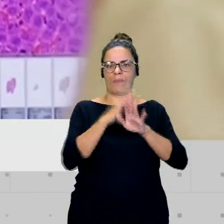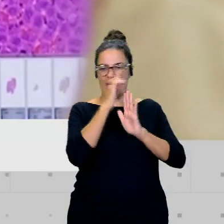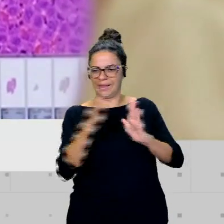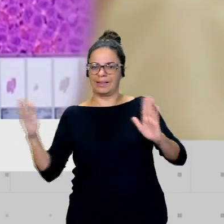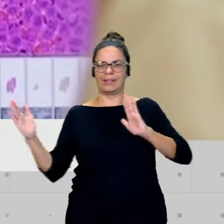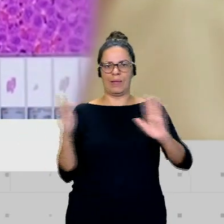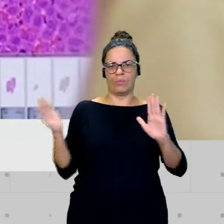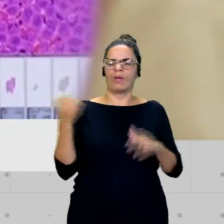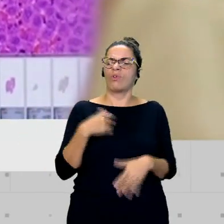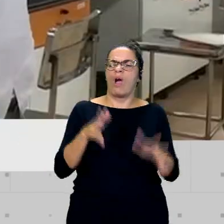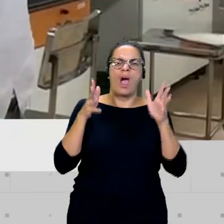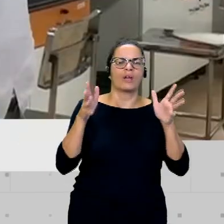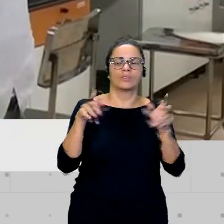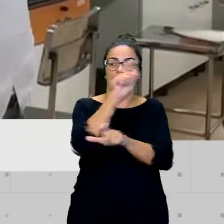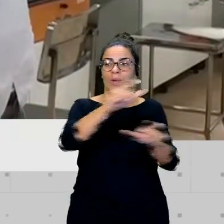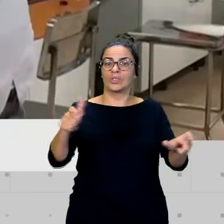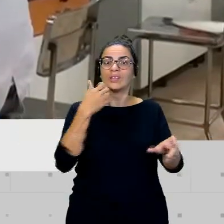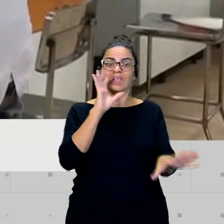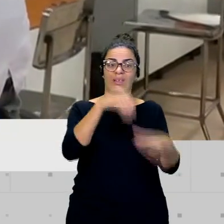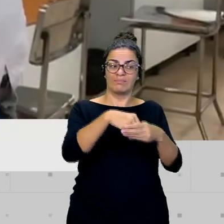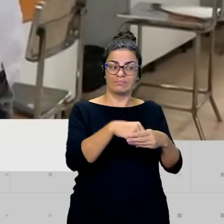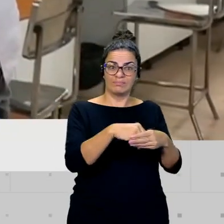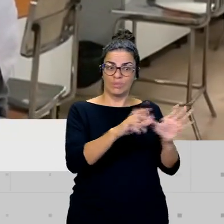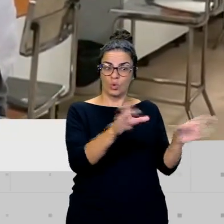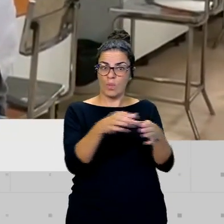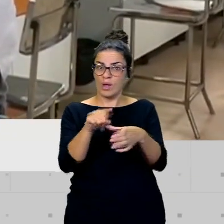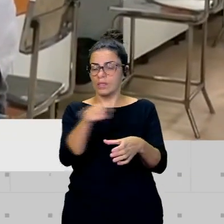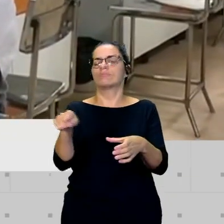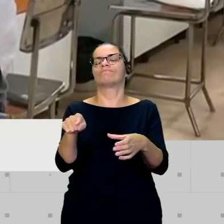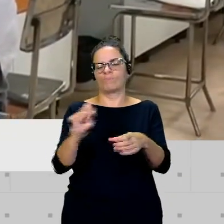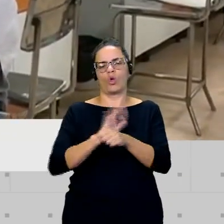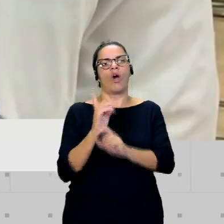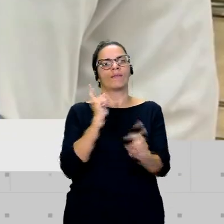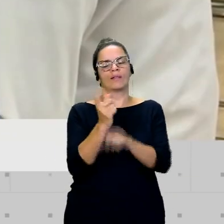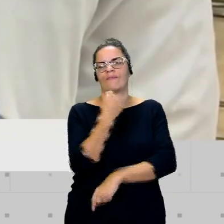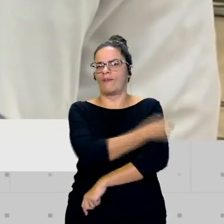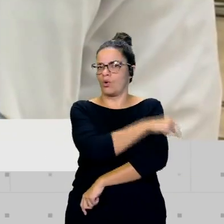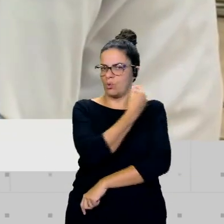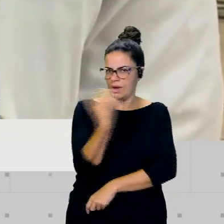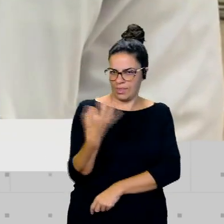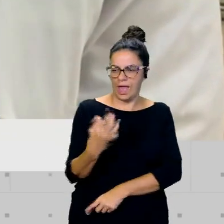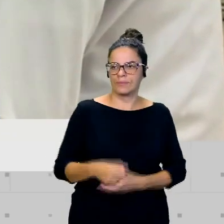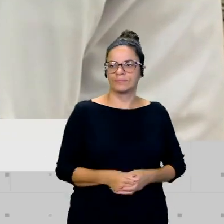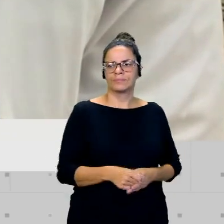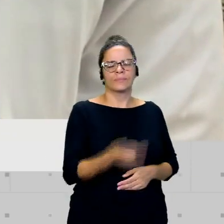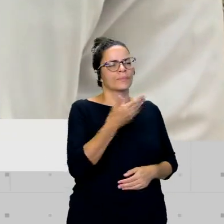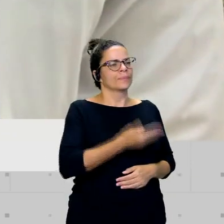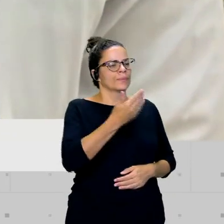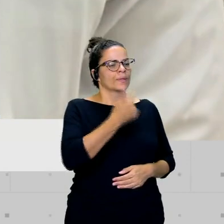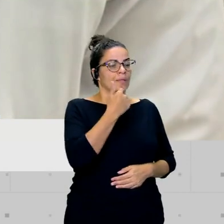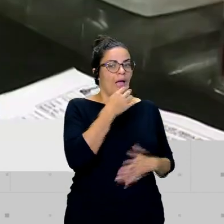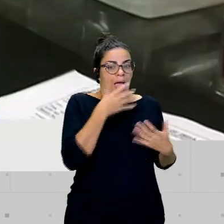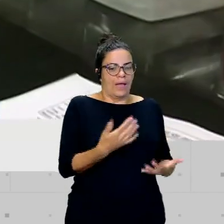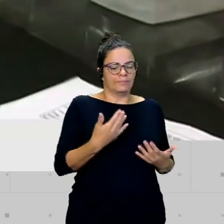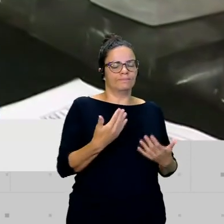yo recomendaría a toda la gente que esté dentro de esos supuestos que se vacunase frente a la COVID. Sí, importante, mencionaba la atención en este